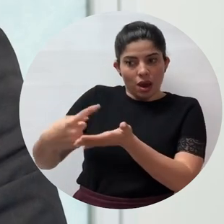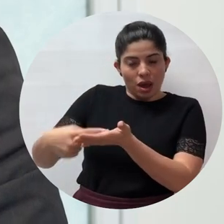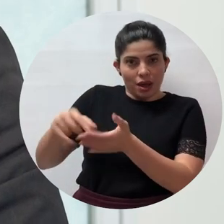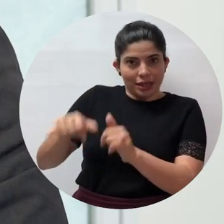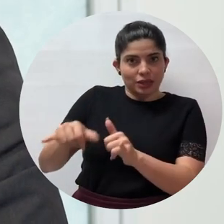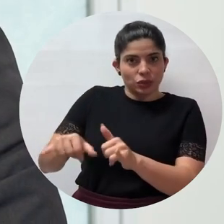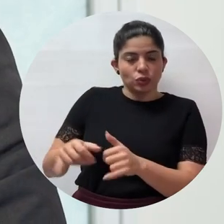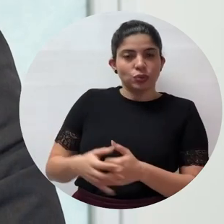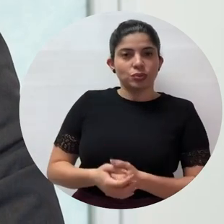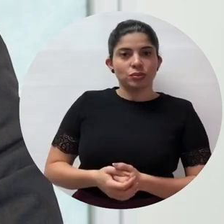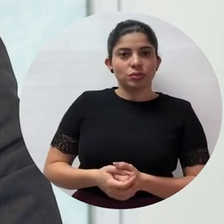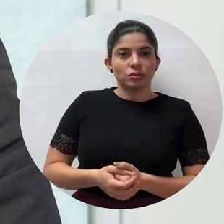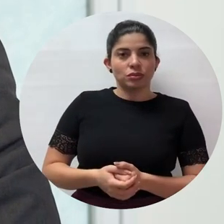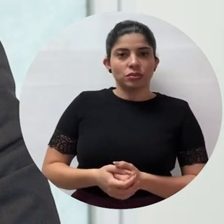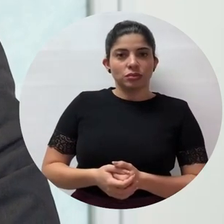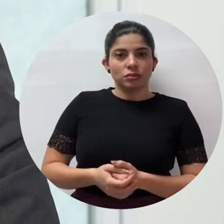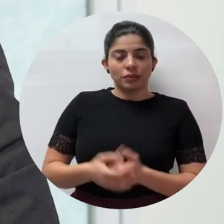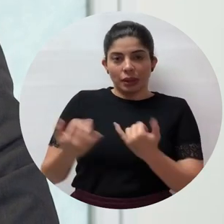momento.